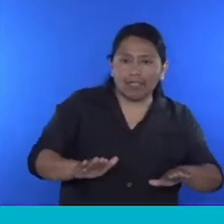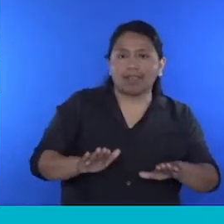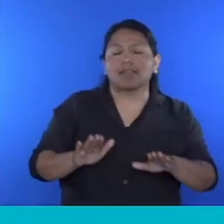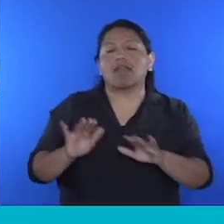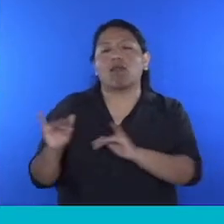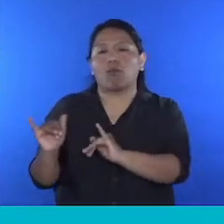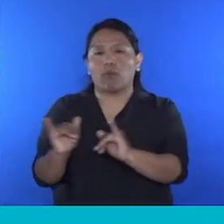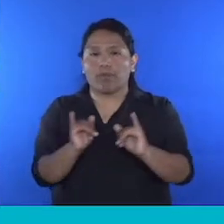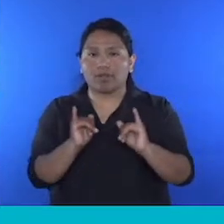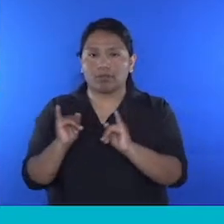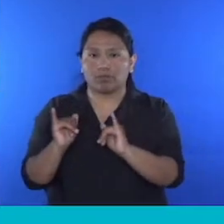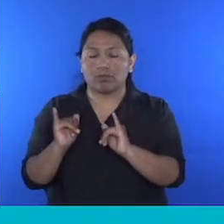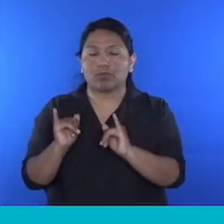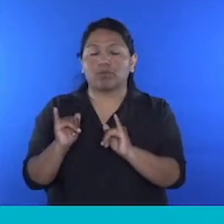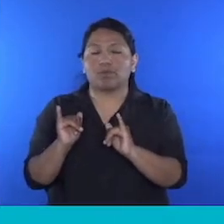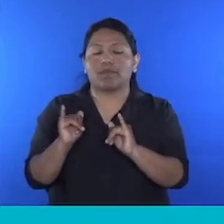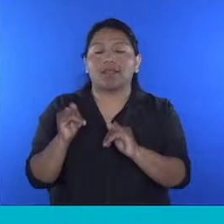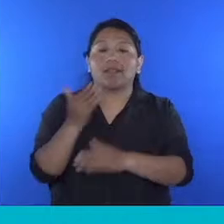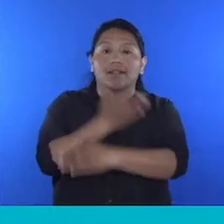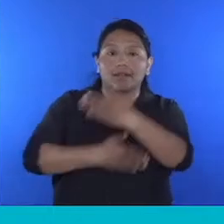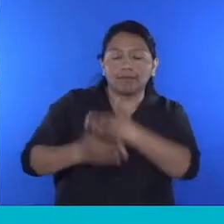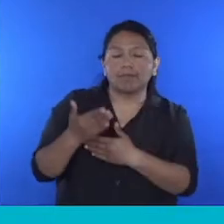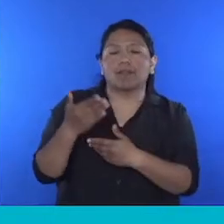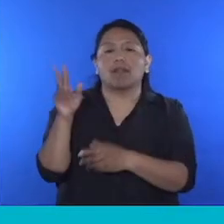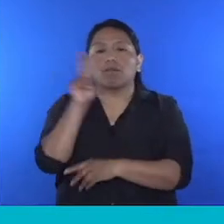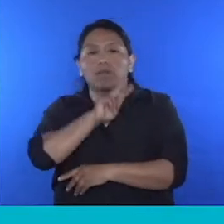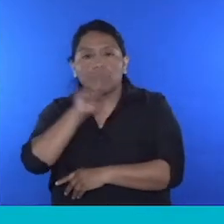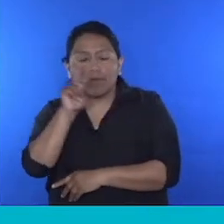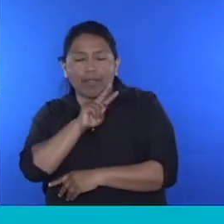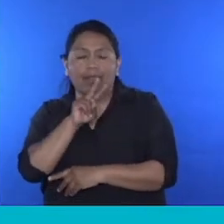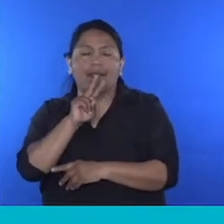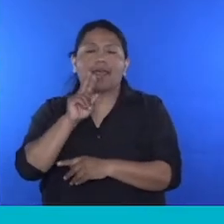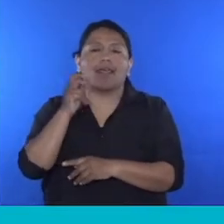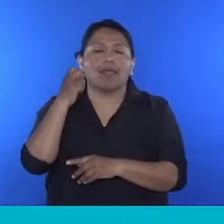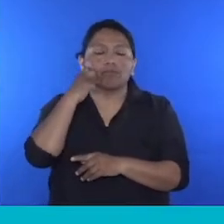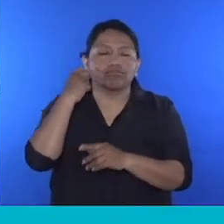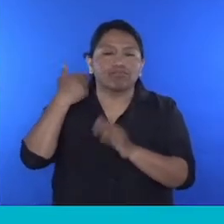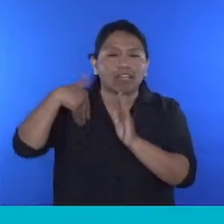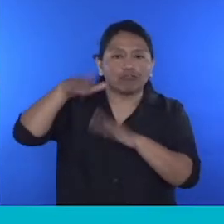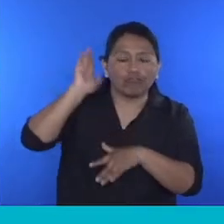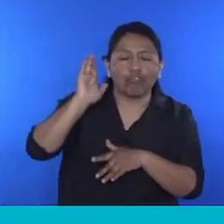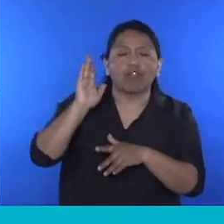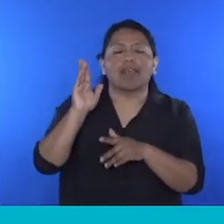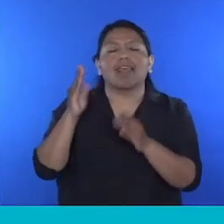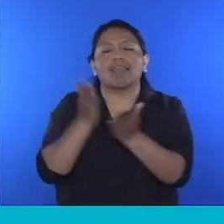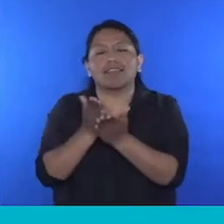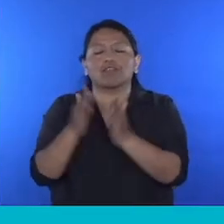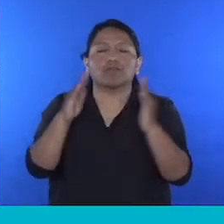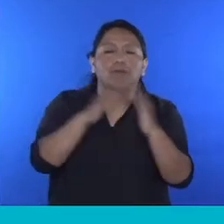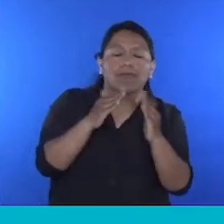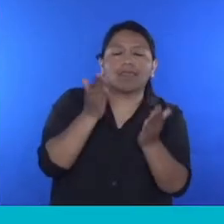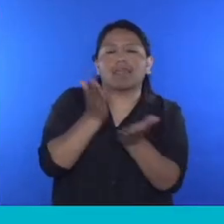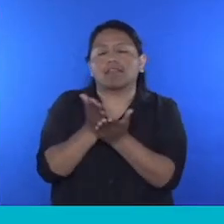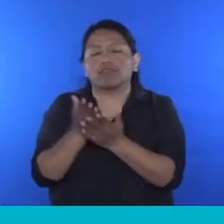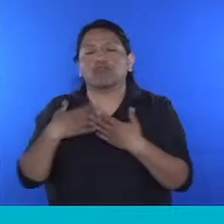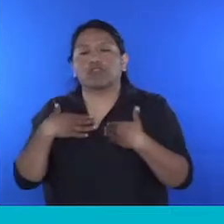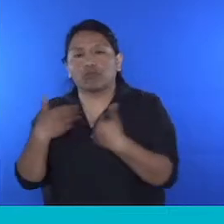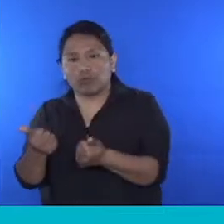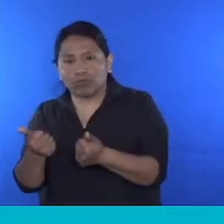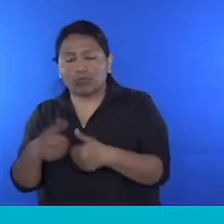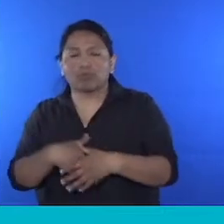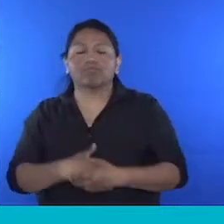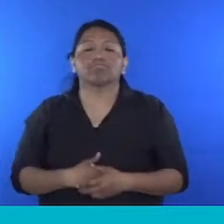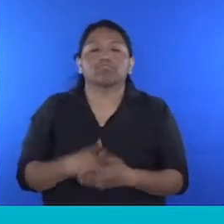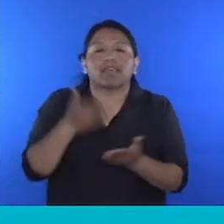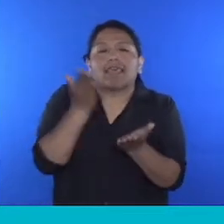de la juventud, de la discapacidad, de las mujeres, de la tercera edad, el derecho a la vivienda, a la salud,